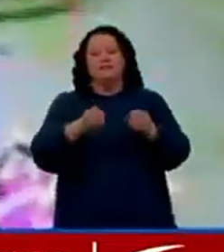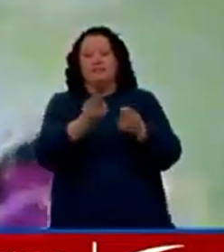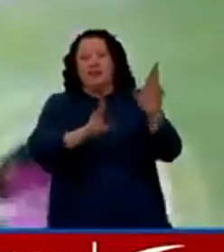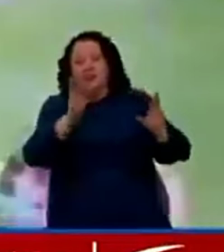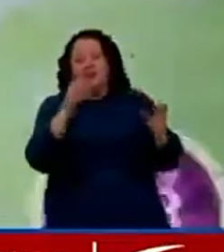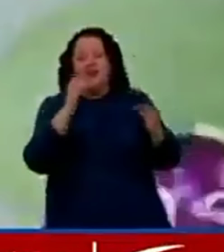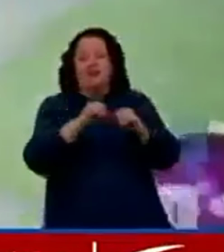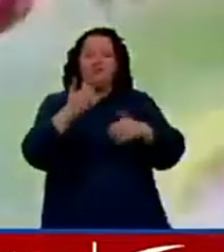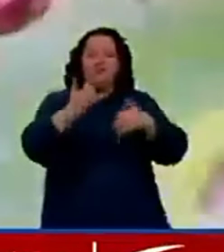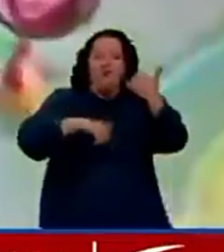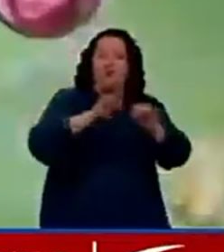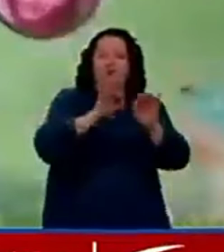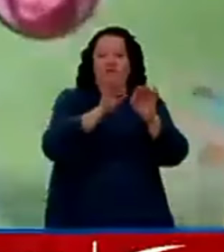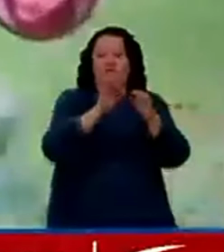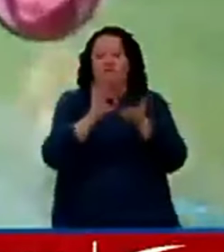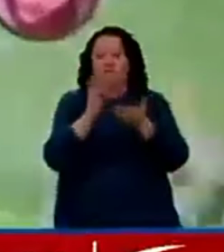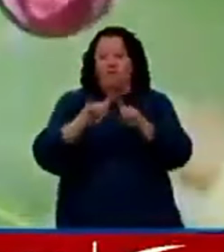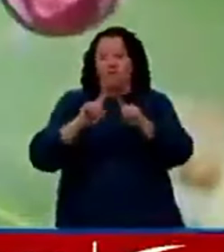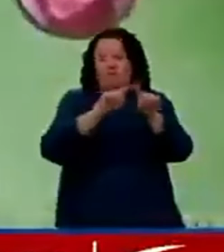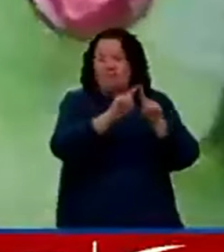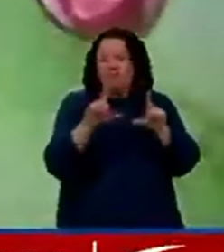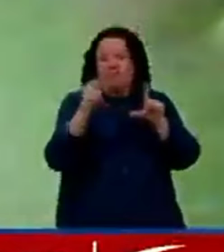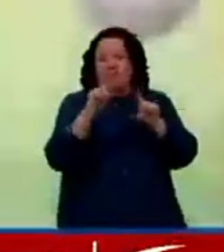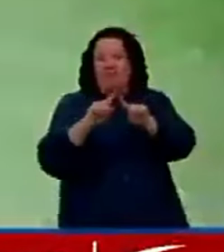juegos virtuales.